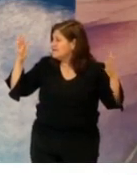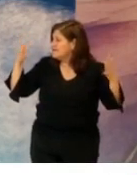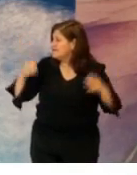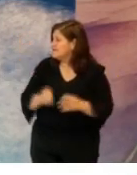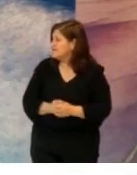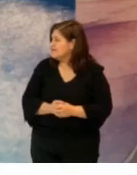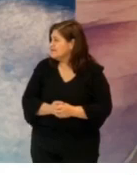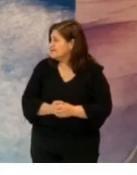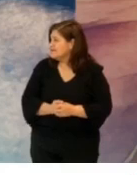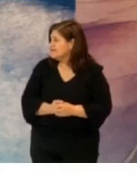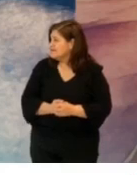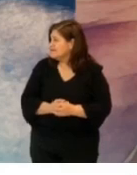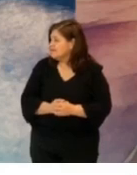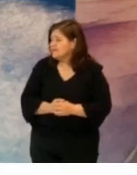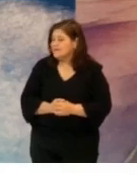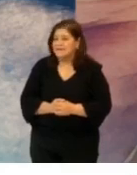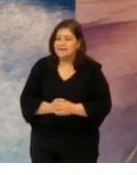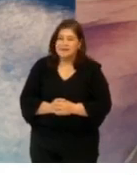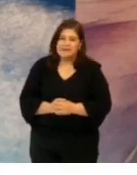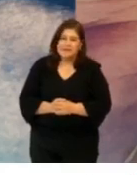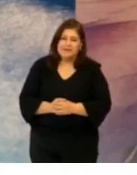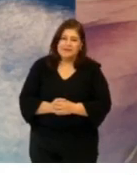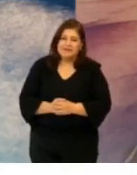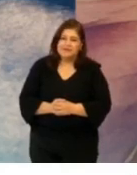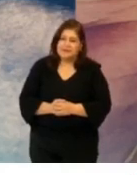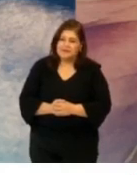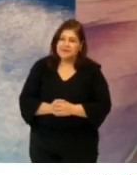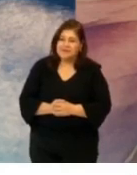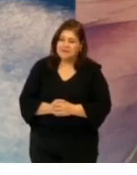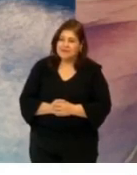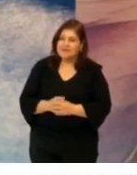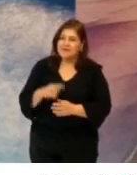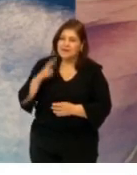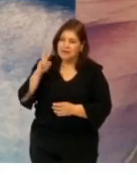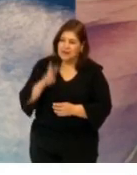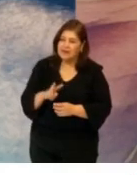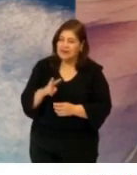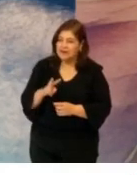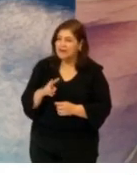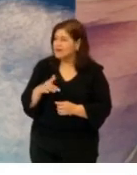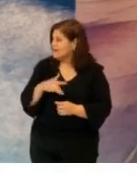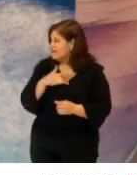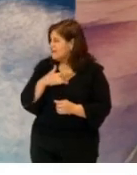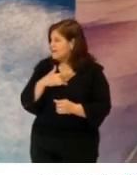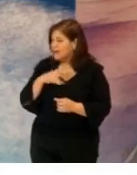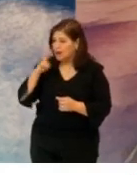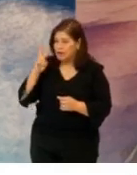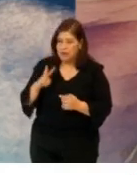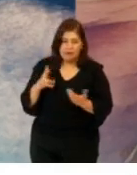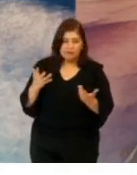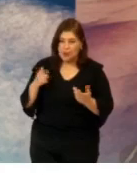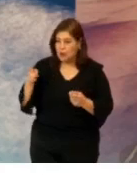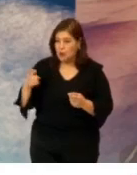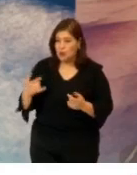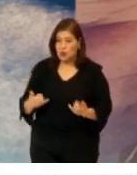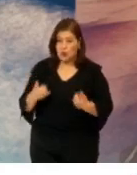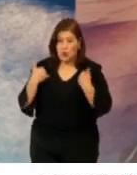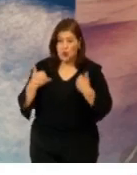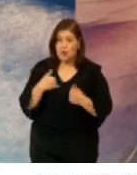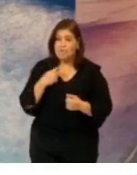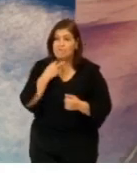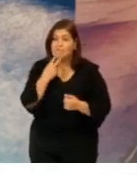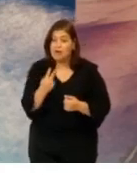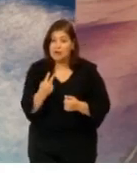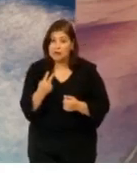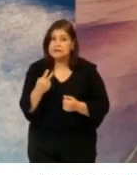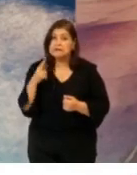Y Bernardo, de edad absolutamente indeterminada, porque la juventud de su voz ha